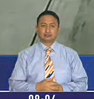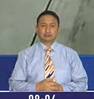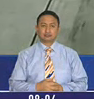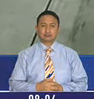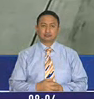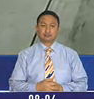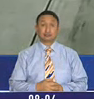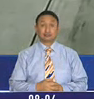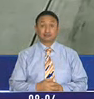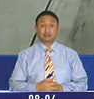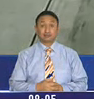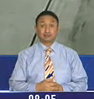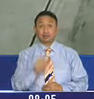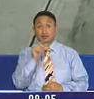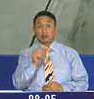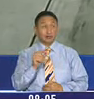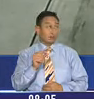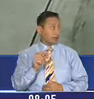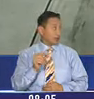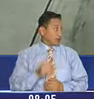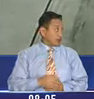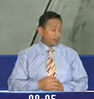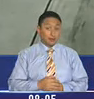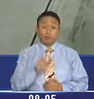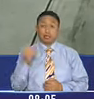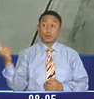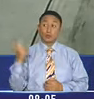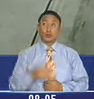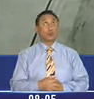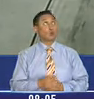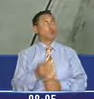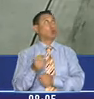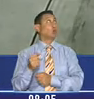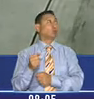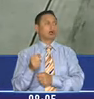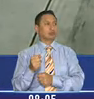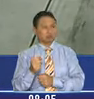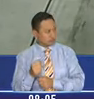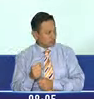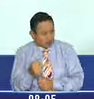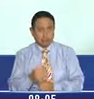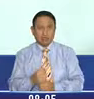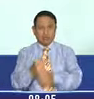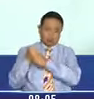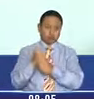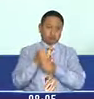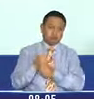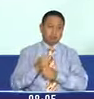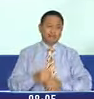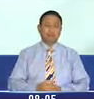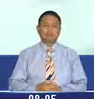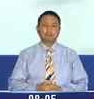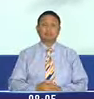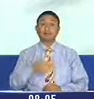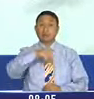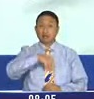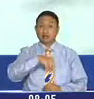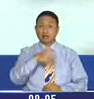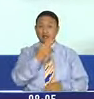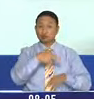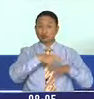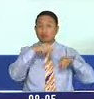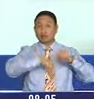suelo. Por unos momentos se detienen, al parecer alguien viene, pero luego prosiguen. Un robo que ya se está haciendo común en la